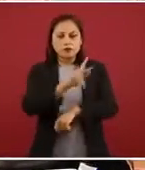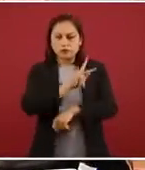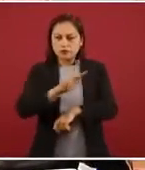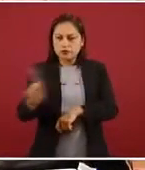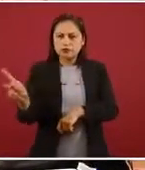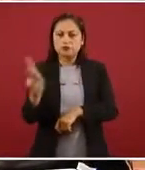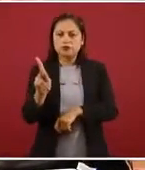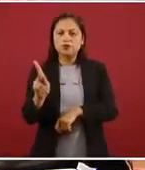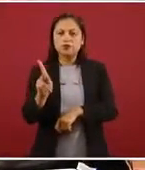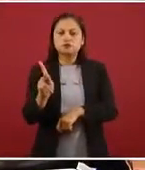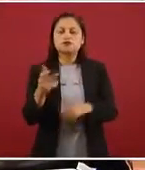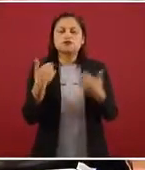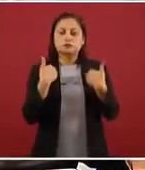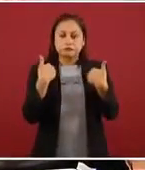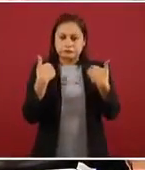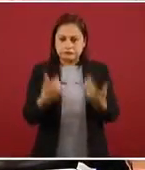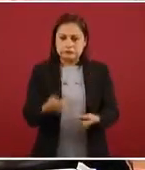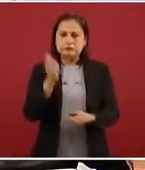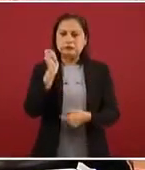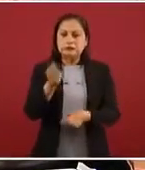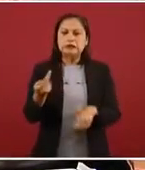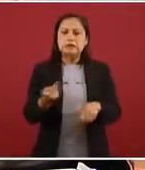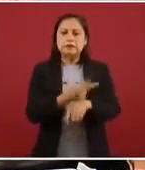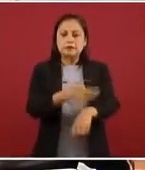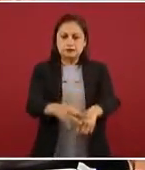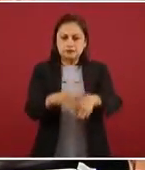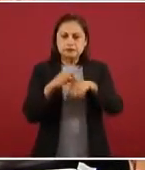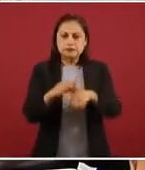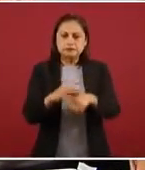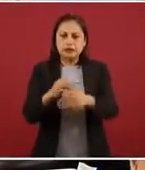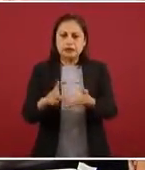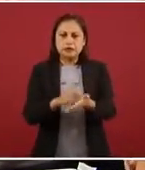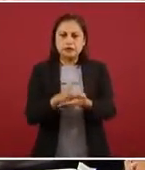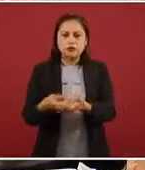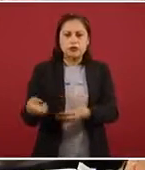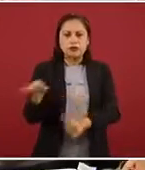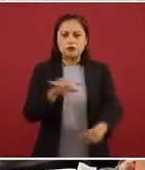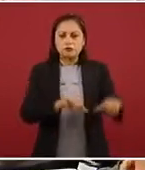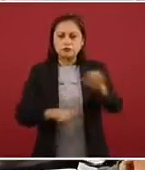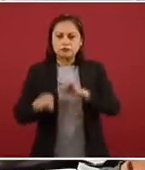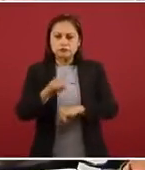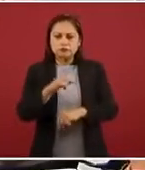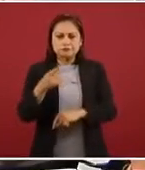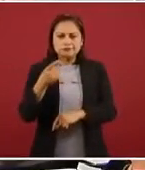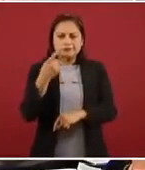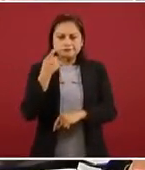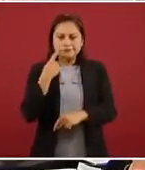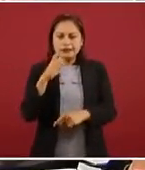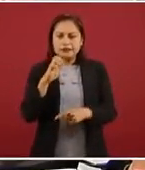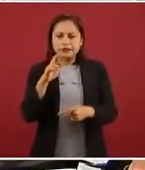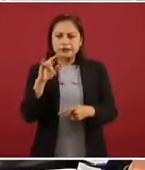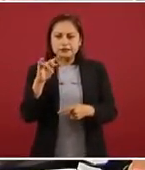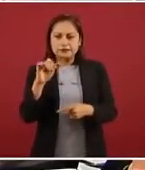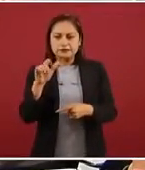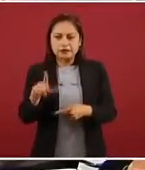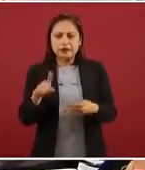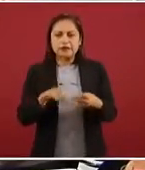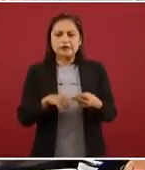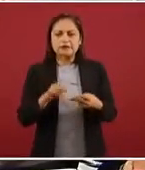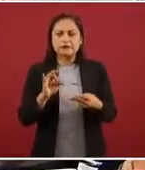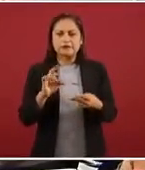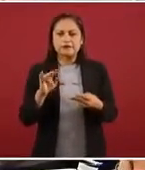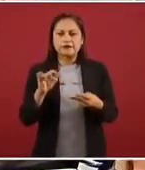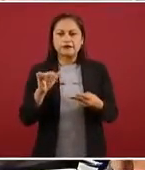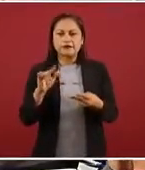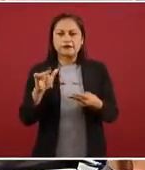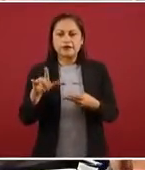La realidad que con esas drogas químicas, con el cristal, con el fentanilo,